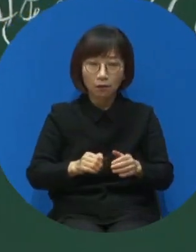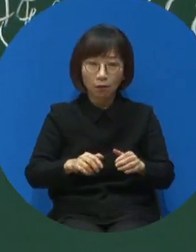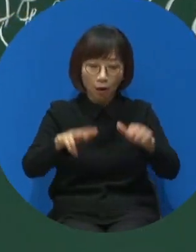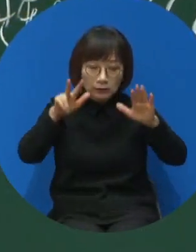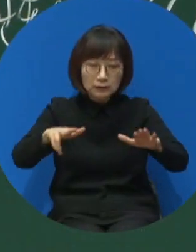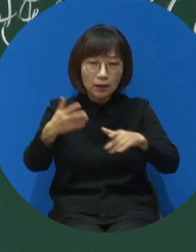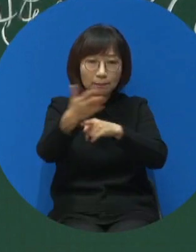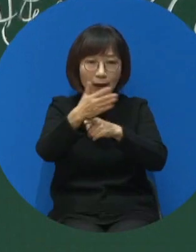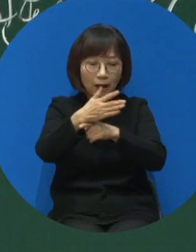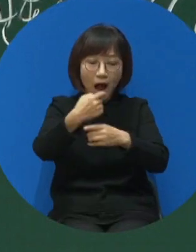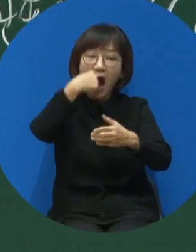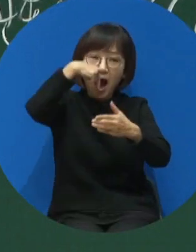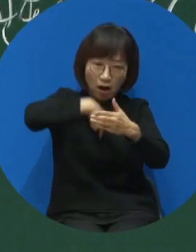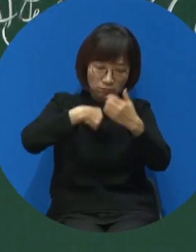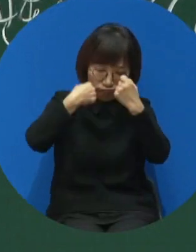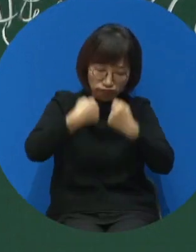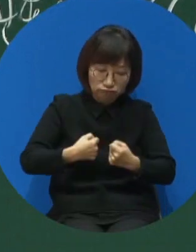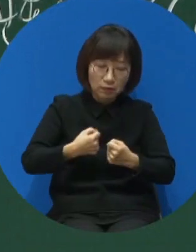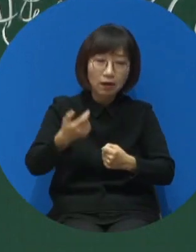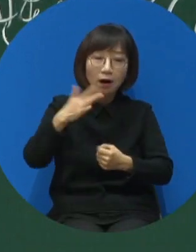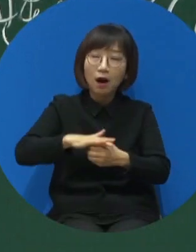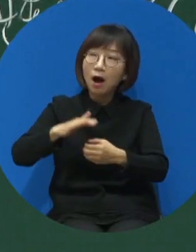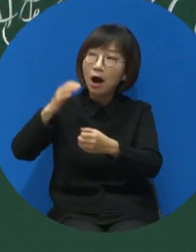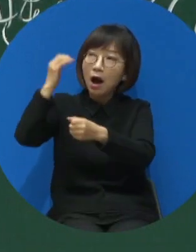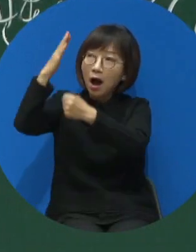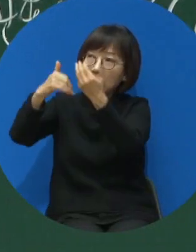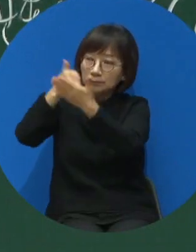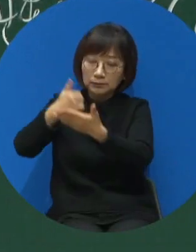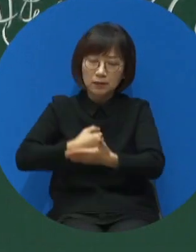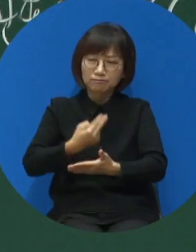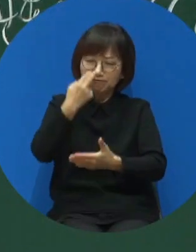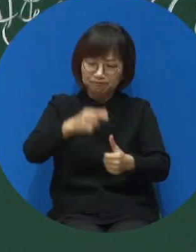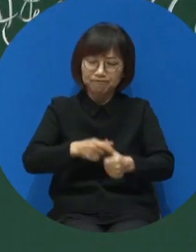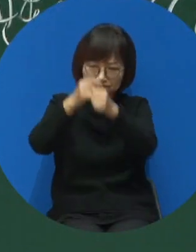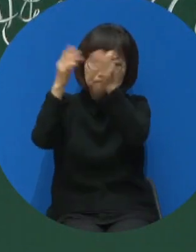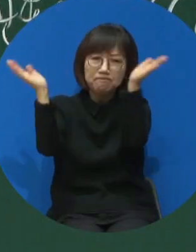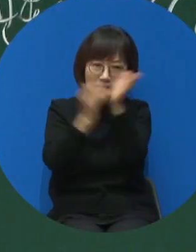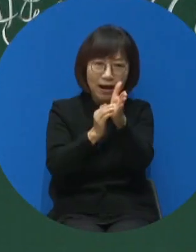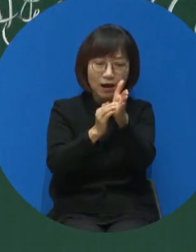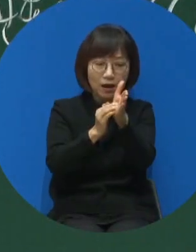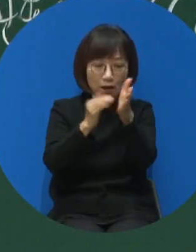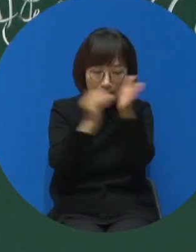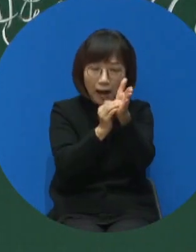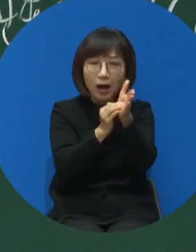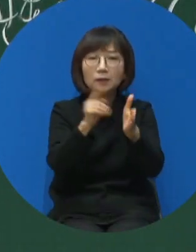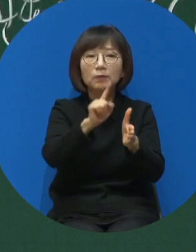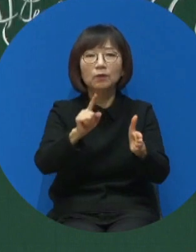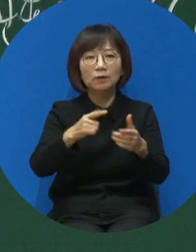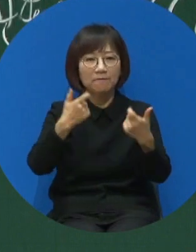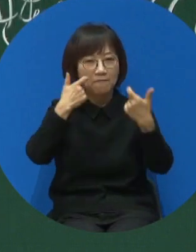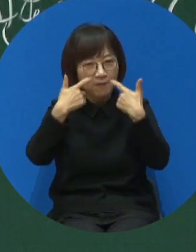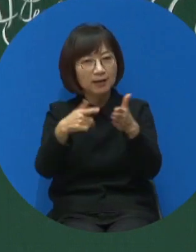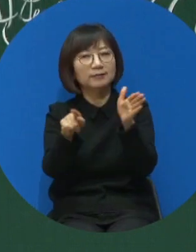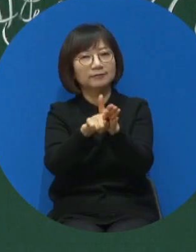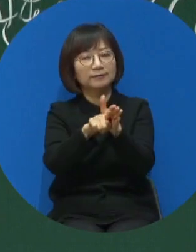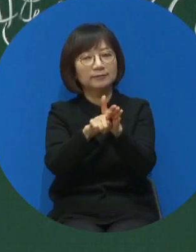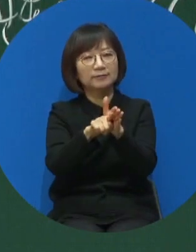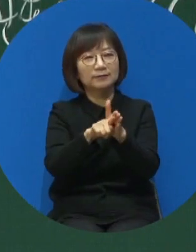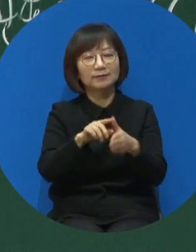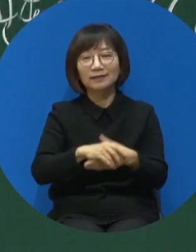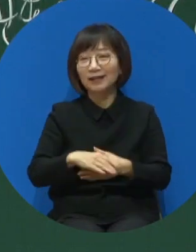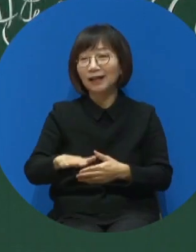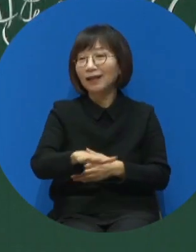yo tenía que salir de cuestión pero dice me has salvado y oro en el